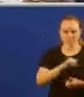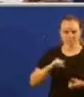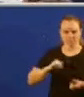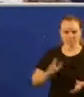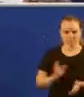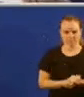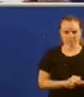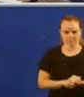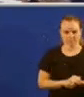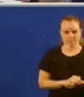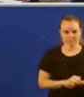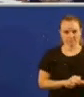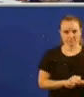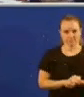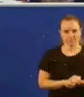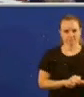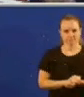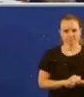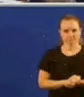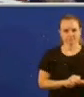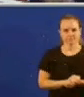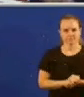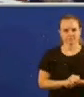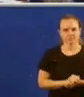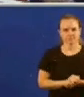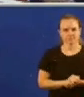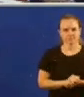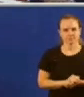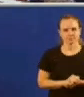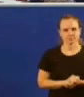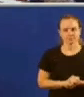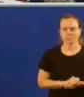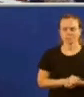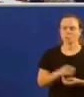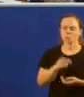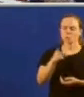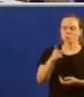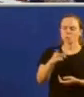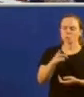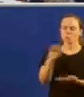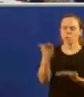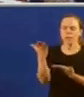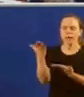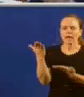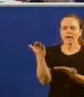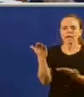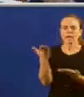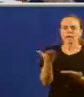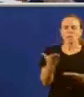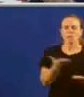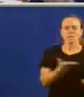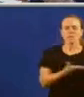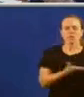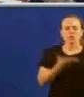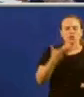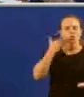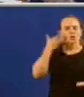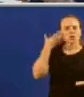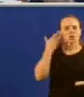Que méritos fixo vostede para ter esta distinción? Invitado de honra da sanidade privada.